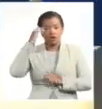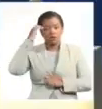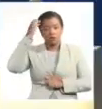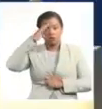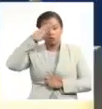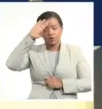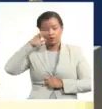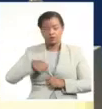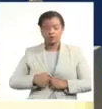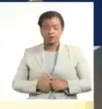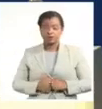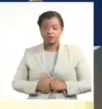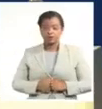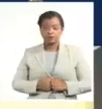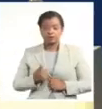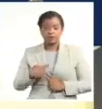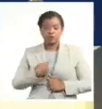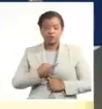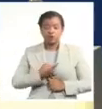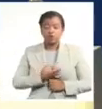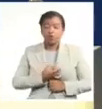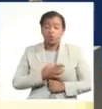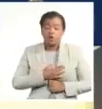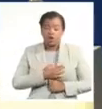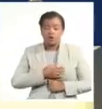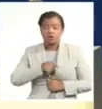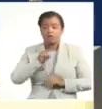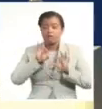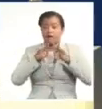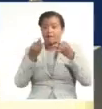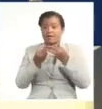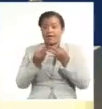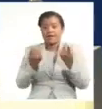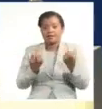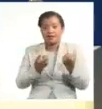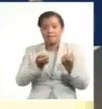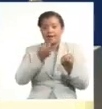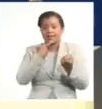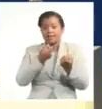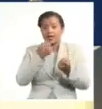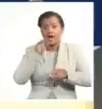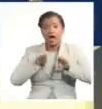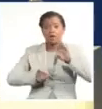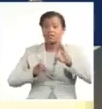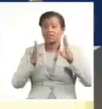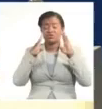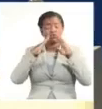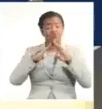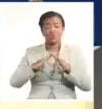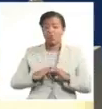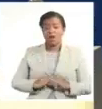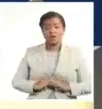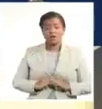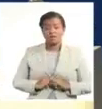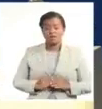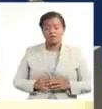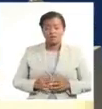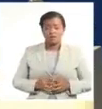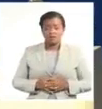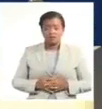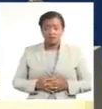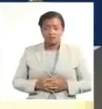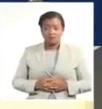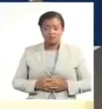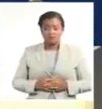cubano. Y a nosotros nos duele cada vez que alguien necesita en una familia un medicamento que a veces no lo tenemos ni tiene un respaldo.